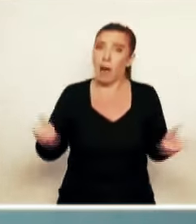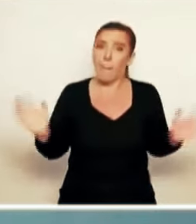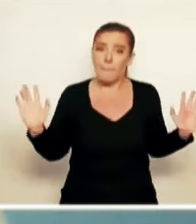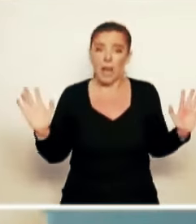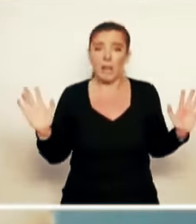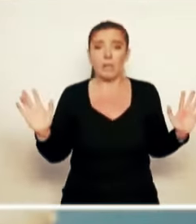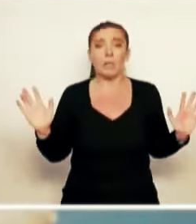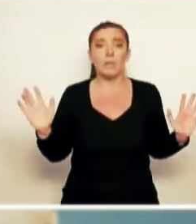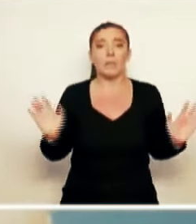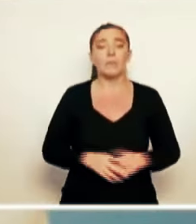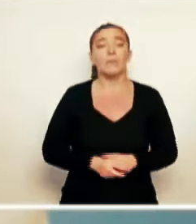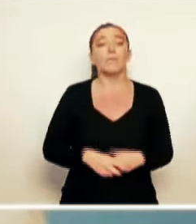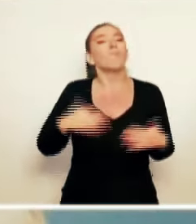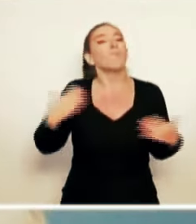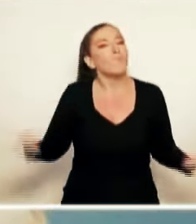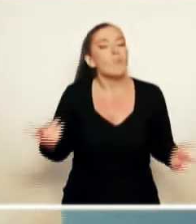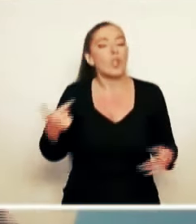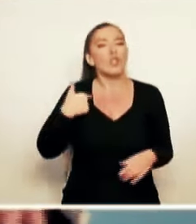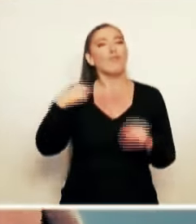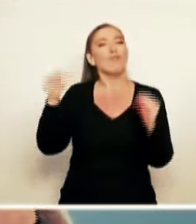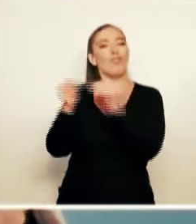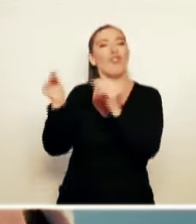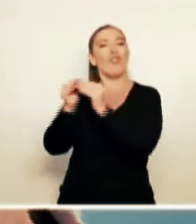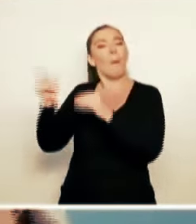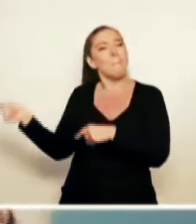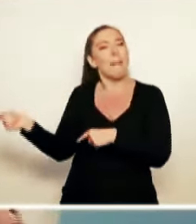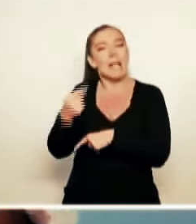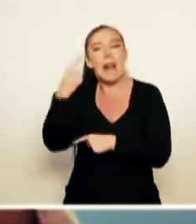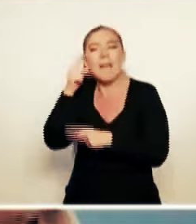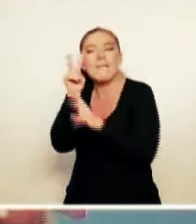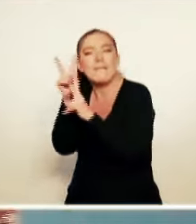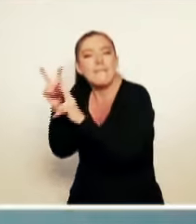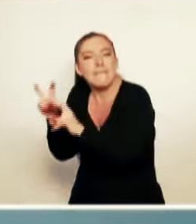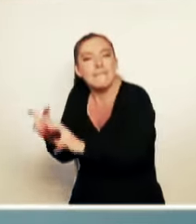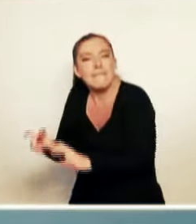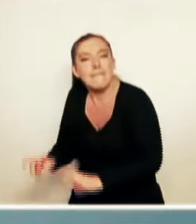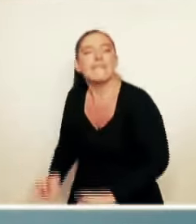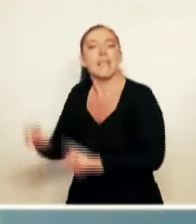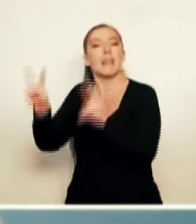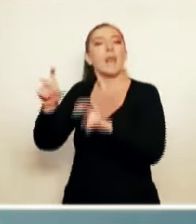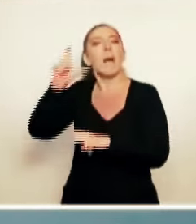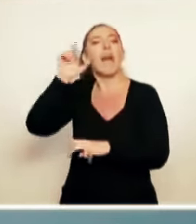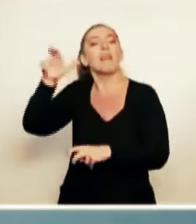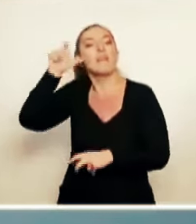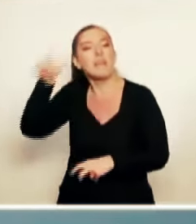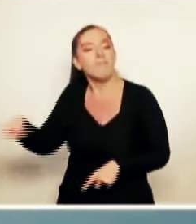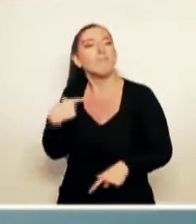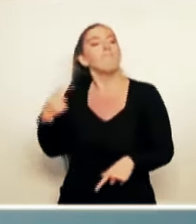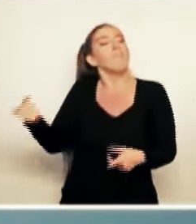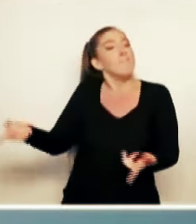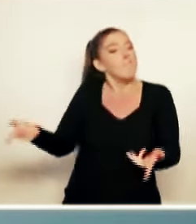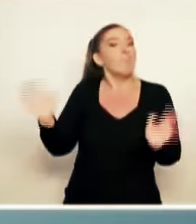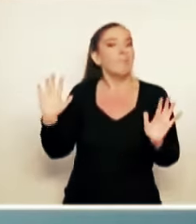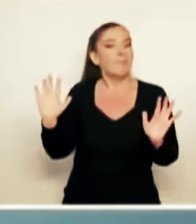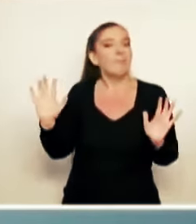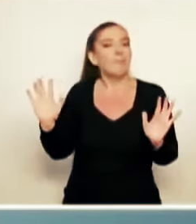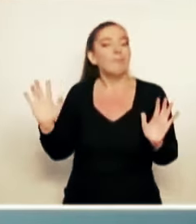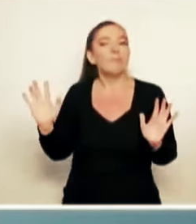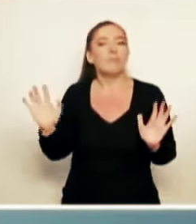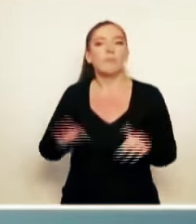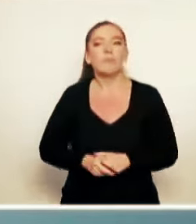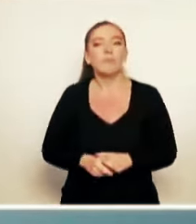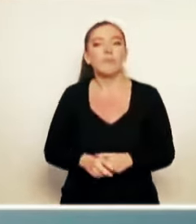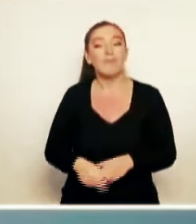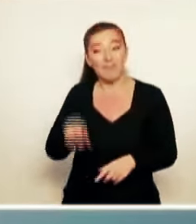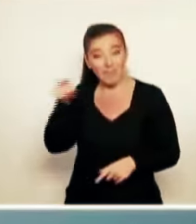uno de 30 inclusive. Entonces mandé a una compañera que me estudiara cómo es esto del ERCE. Y resulta ser